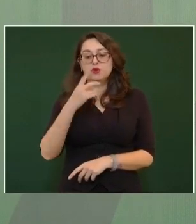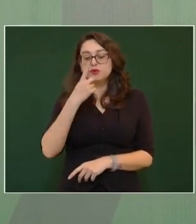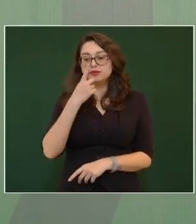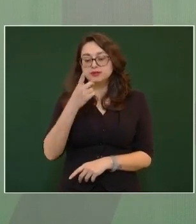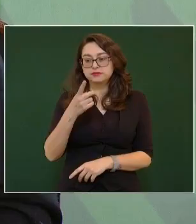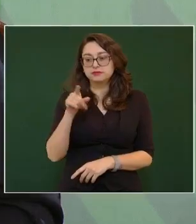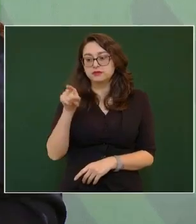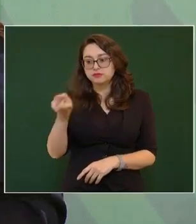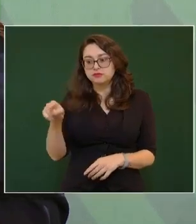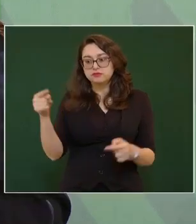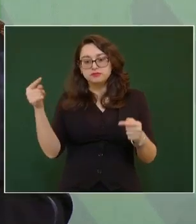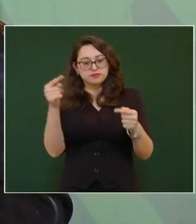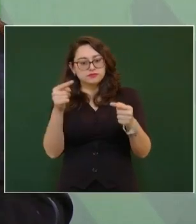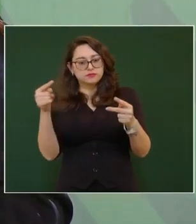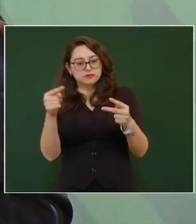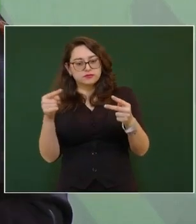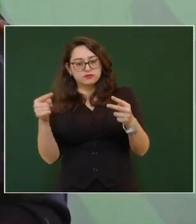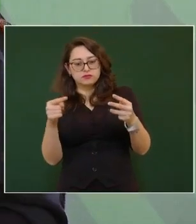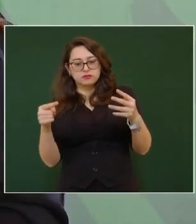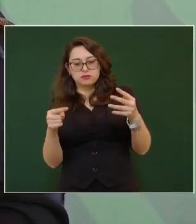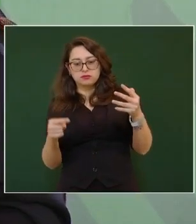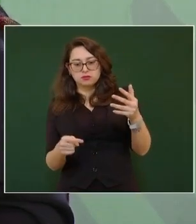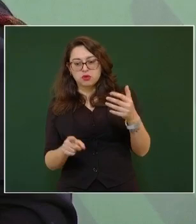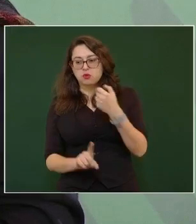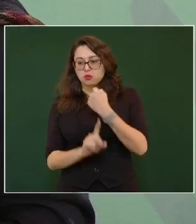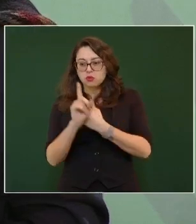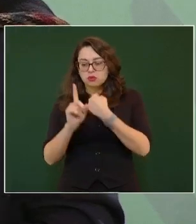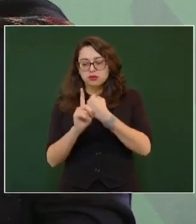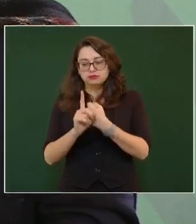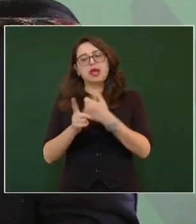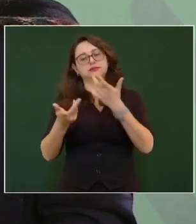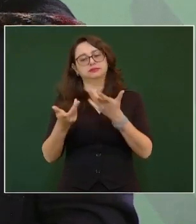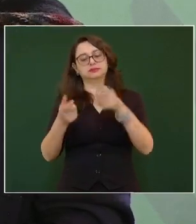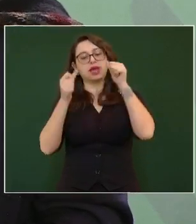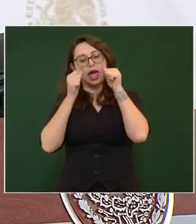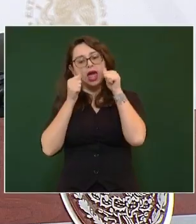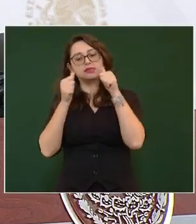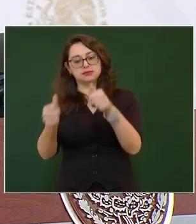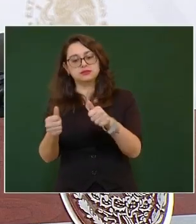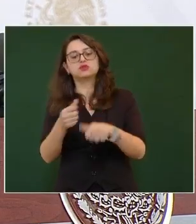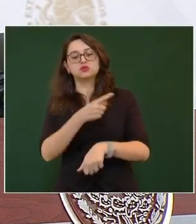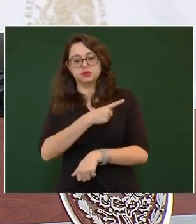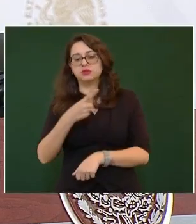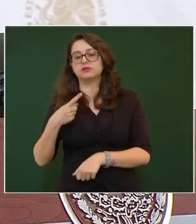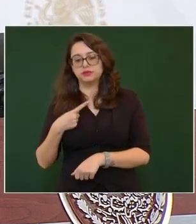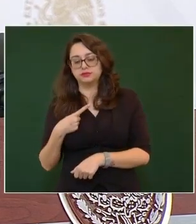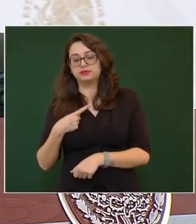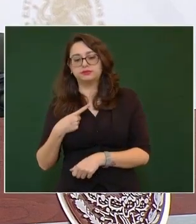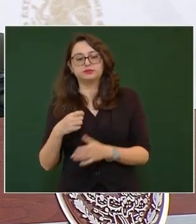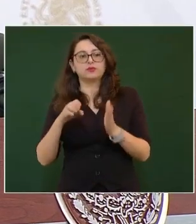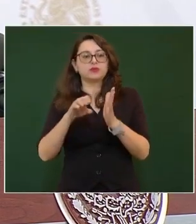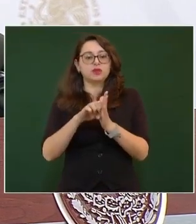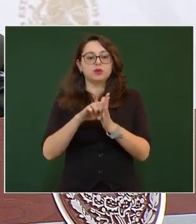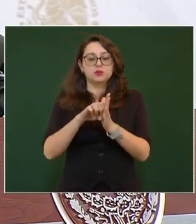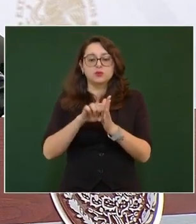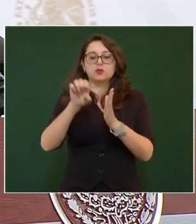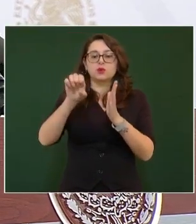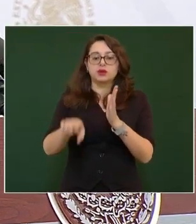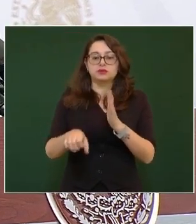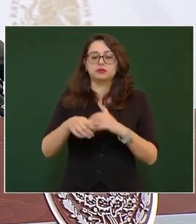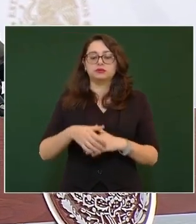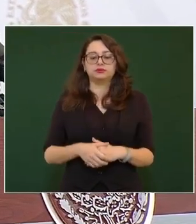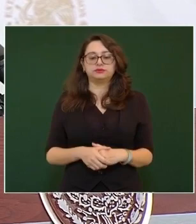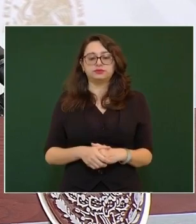atiendan los asuntos pendientes. Por ejemplo, esta denuncia de la persona